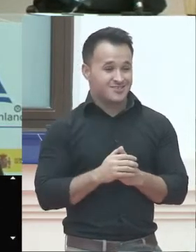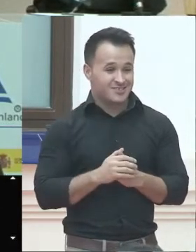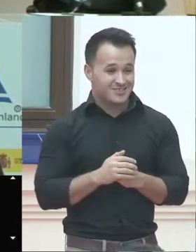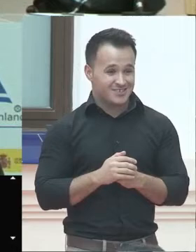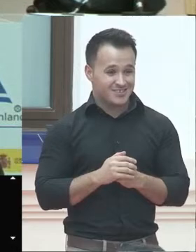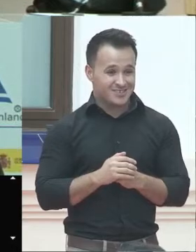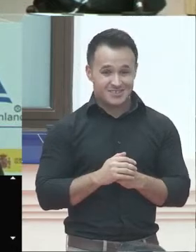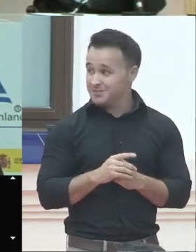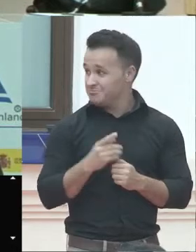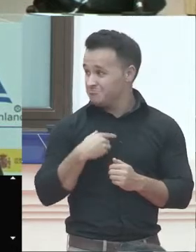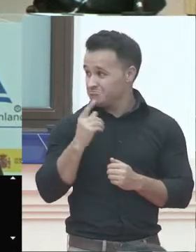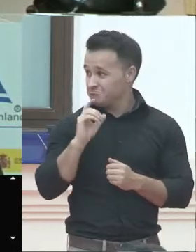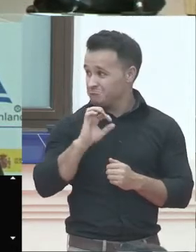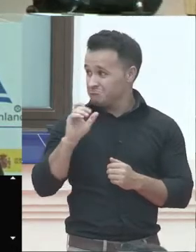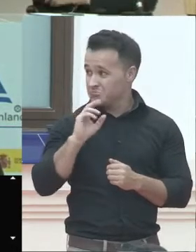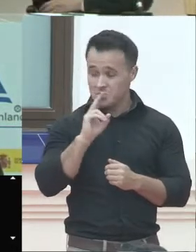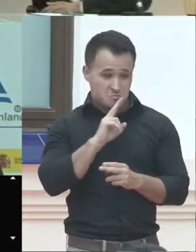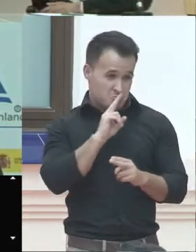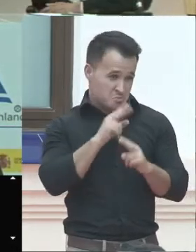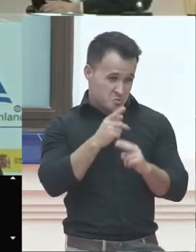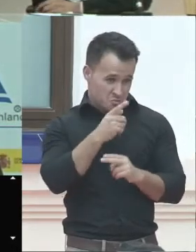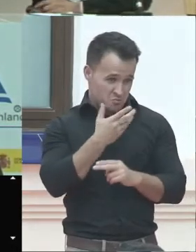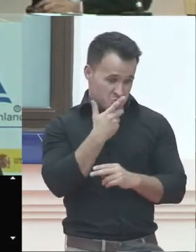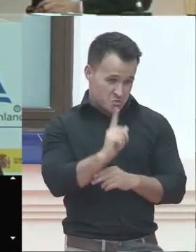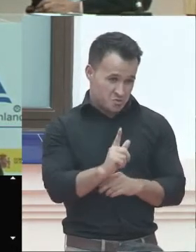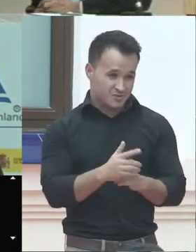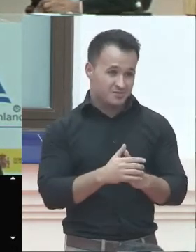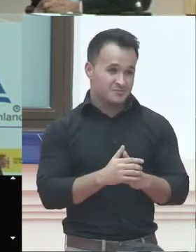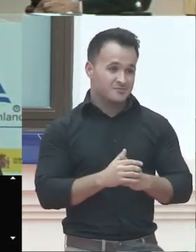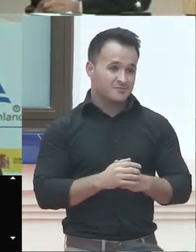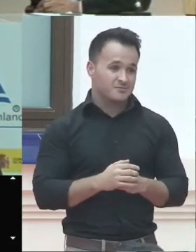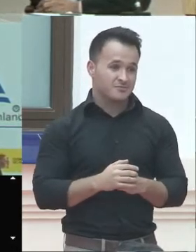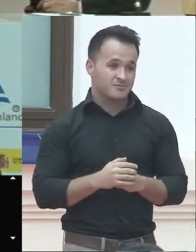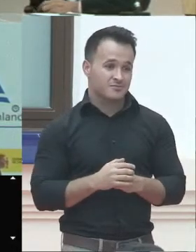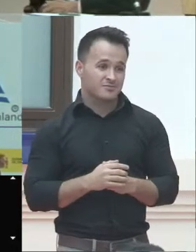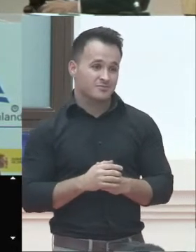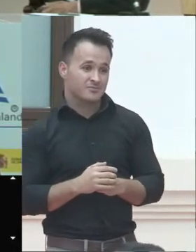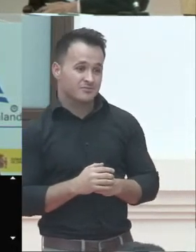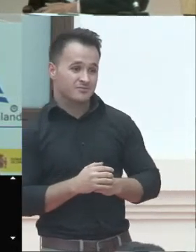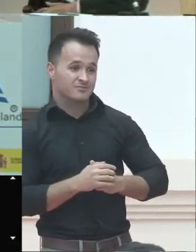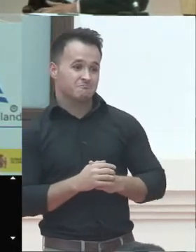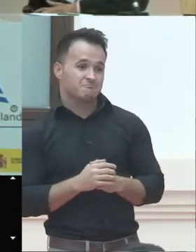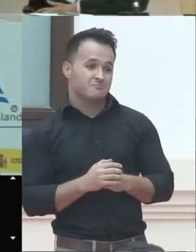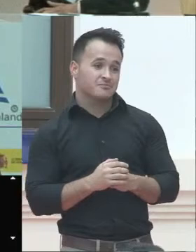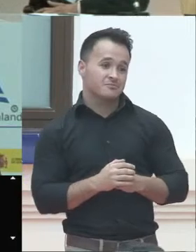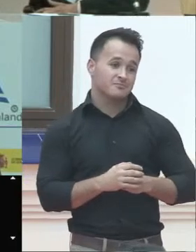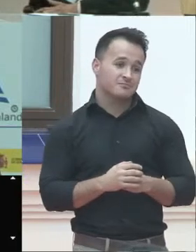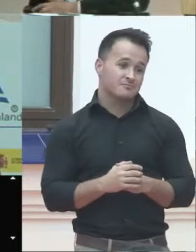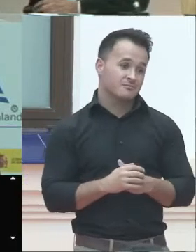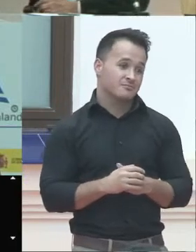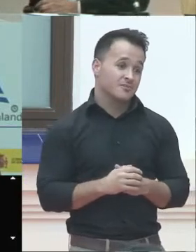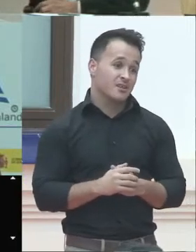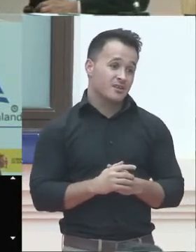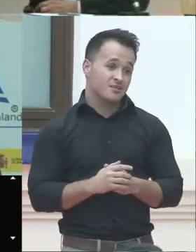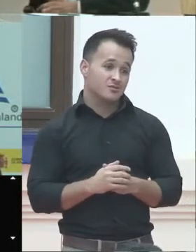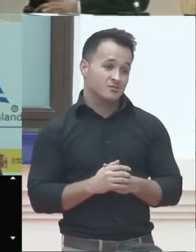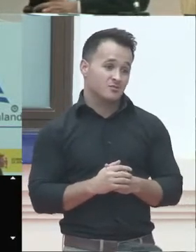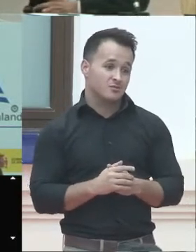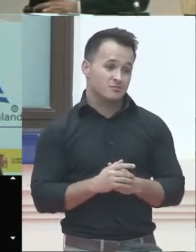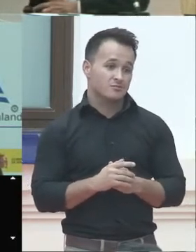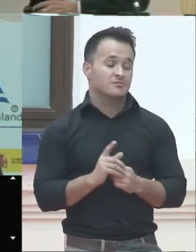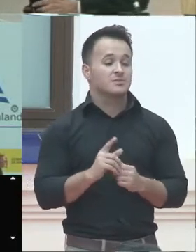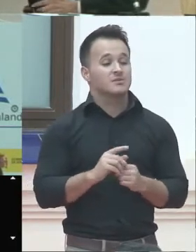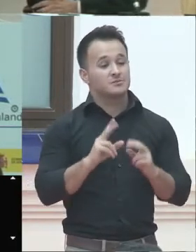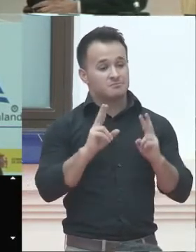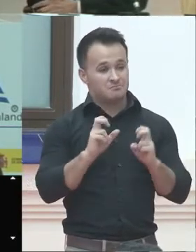luego nos quieres decir un poco de qué van, pues te lo agradeceremos, en los distintos comités técnicos aeronáuticos que conforman en esas asociaciones. Y además lidera el grupo de